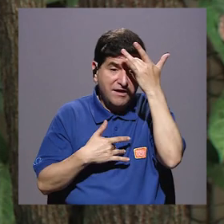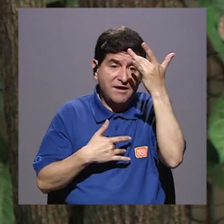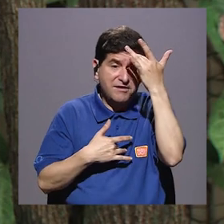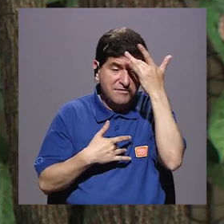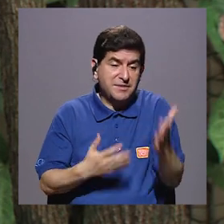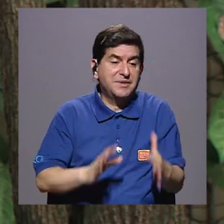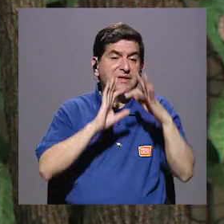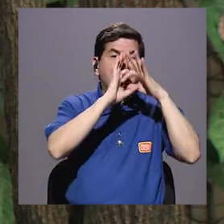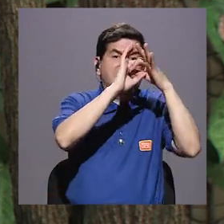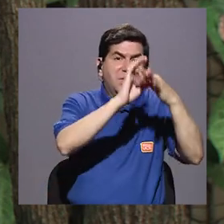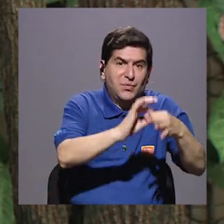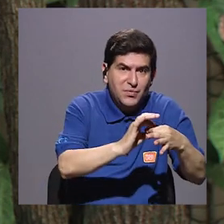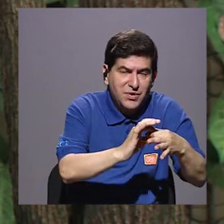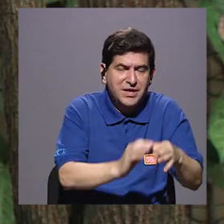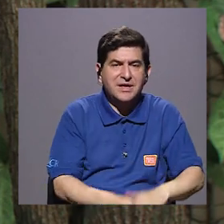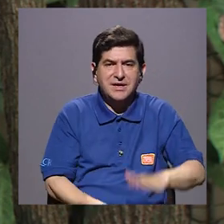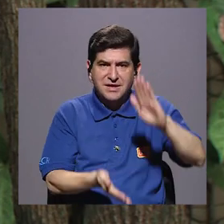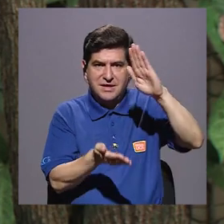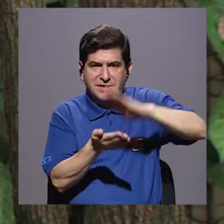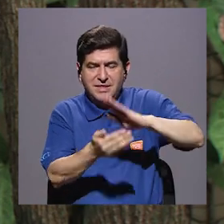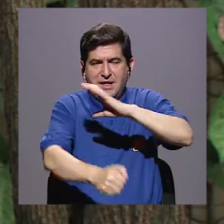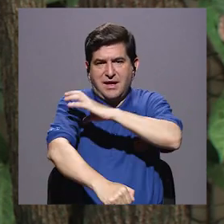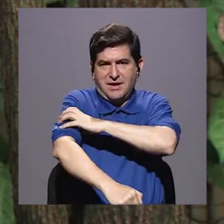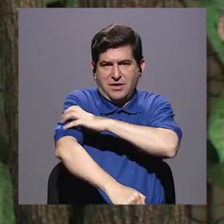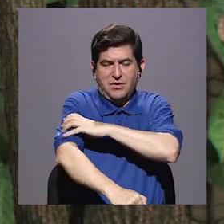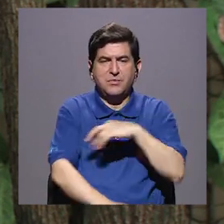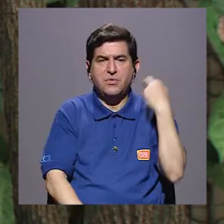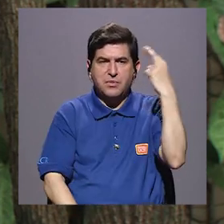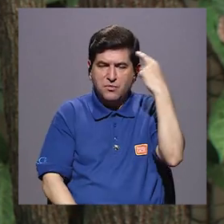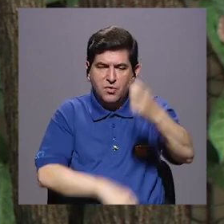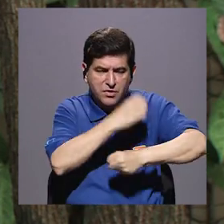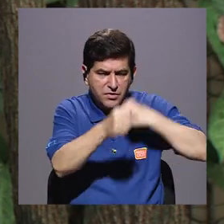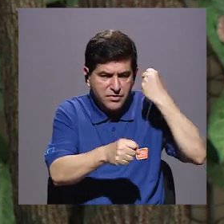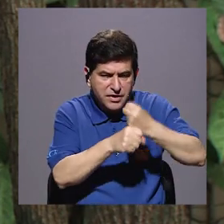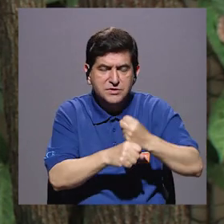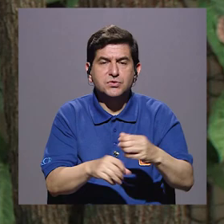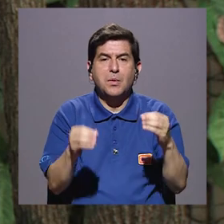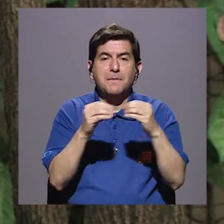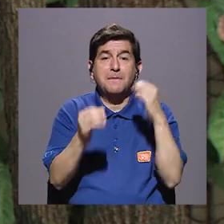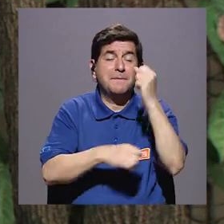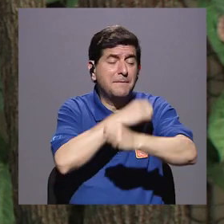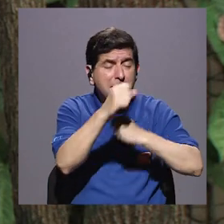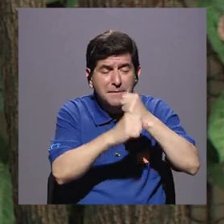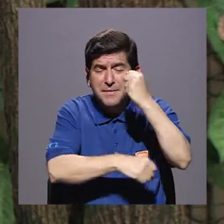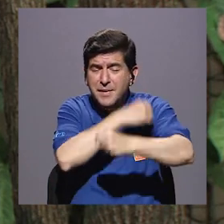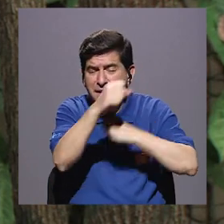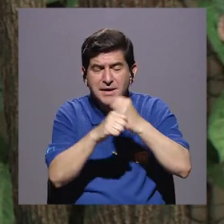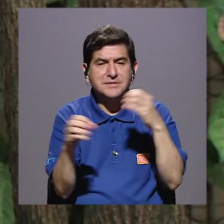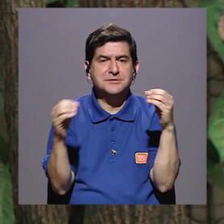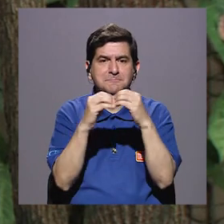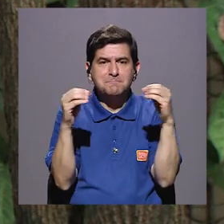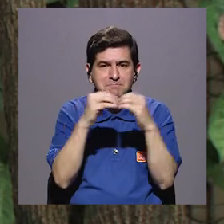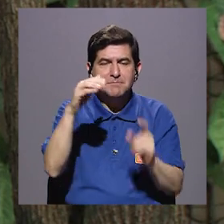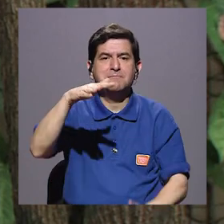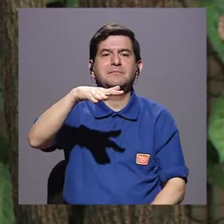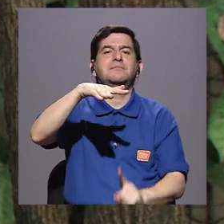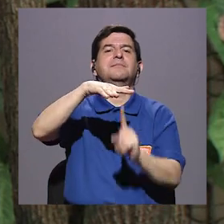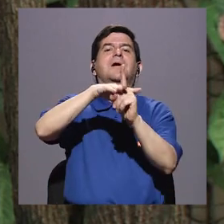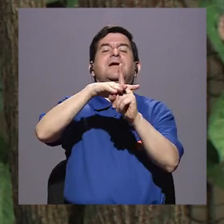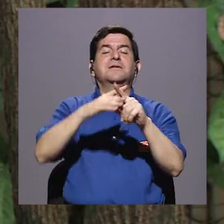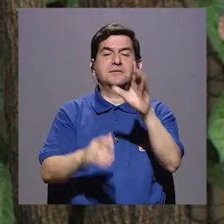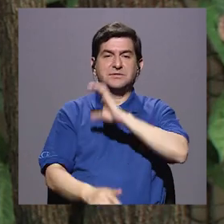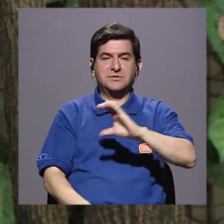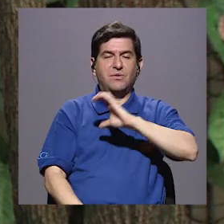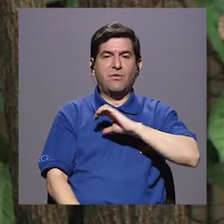va de la mano con la disminución del músculo asociado a la edad, obviamente entre más edad, más presencia vamos a tener o